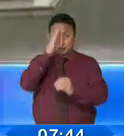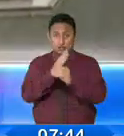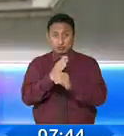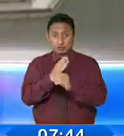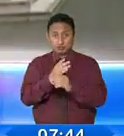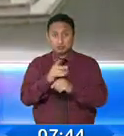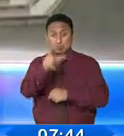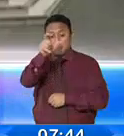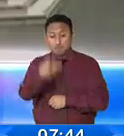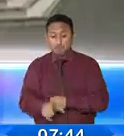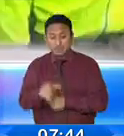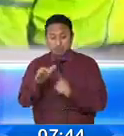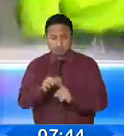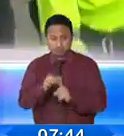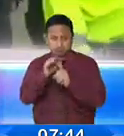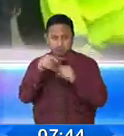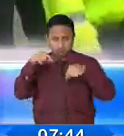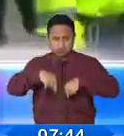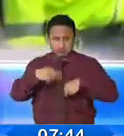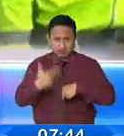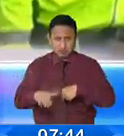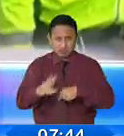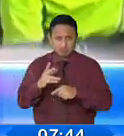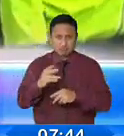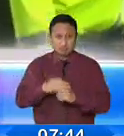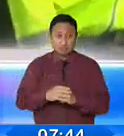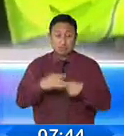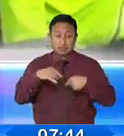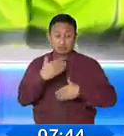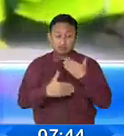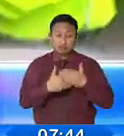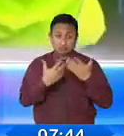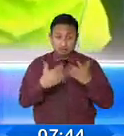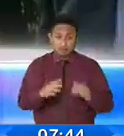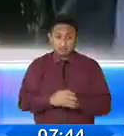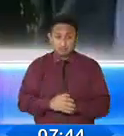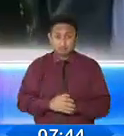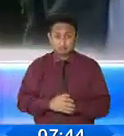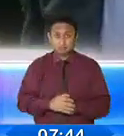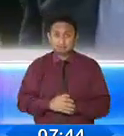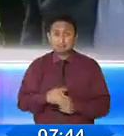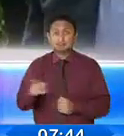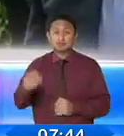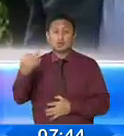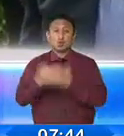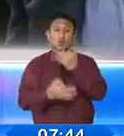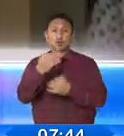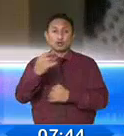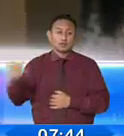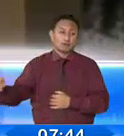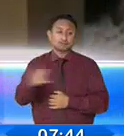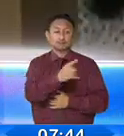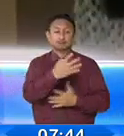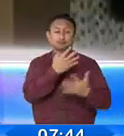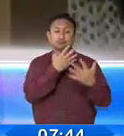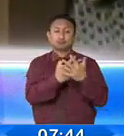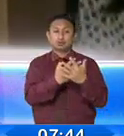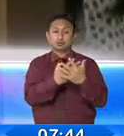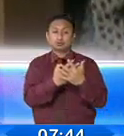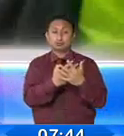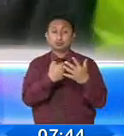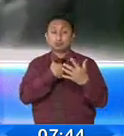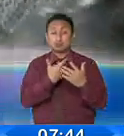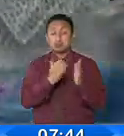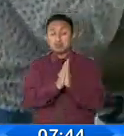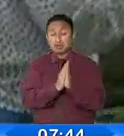principal sospechoso, ya tiene calidad de procesado en este caso, y la jueza ordenó la prisión preventiva, que eso es lo que nosotros solicitamos, que